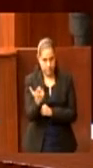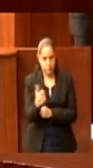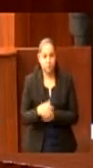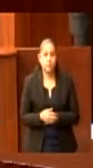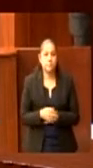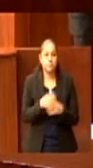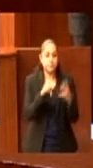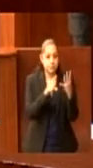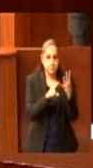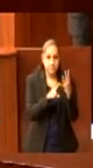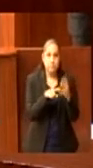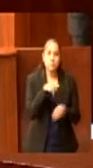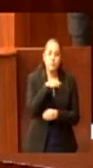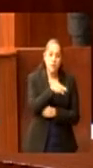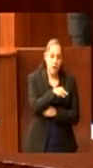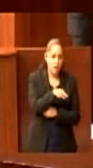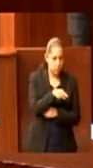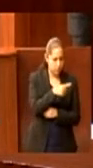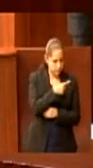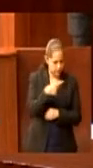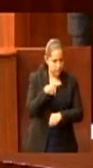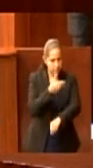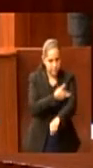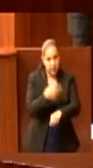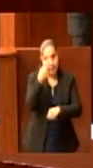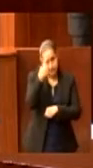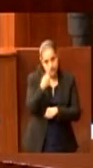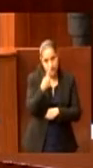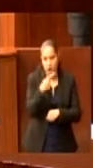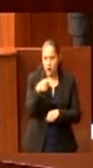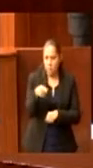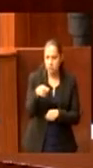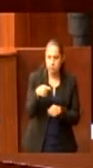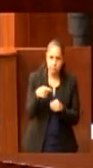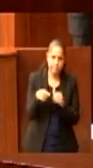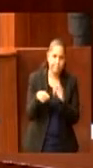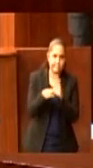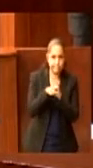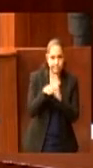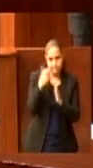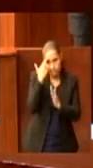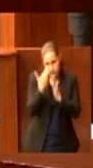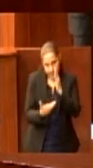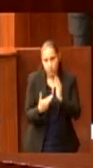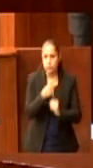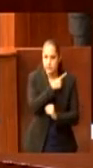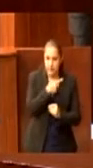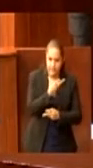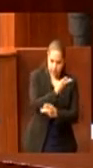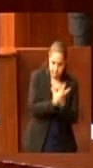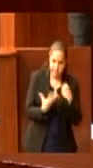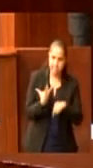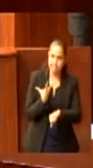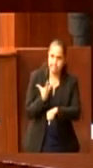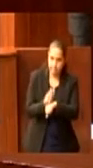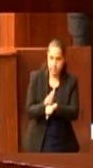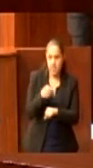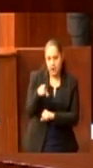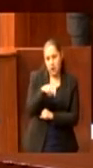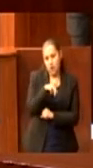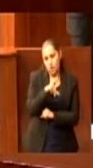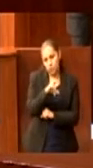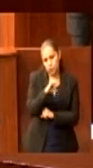determina la procedencia de la reparación del daño ocasionado a maría del rosário barbosa orozco 5